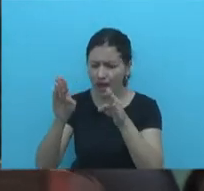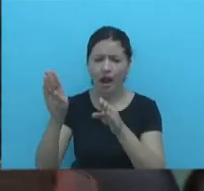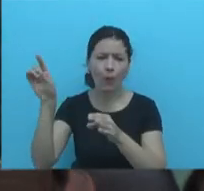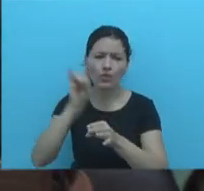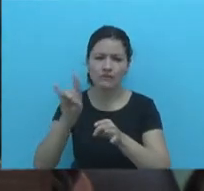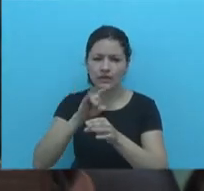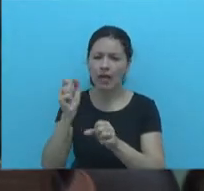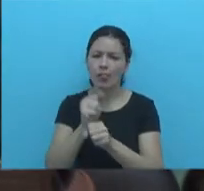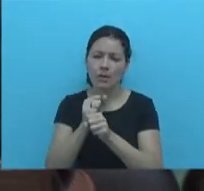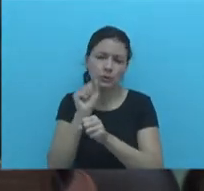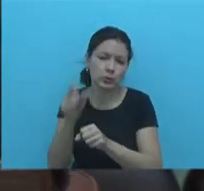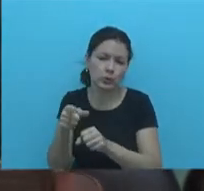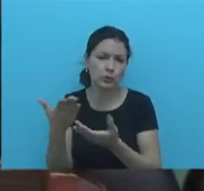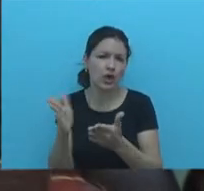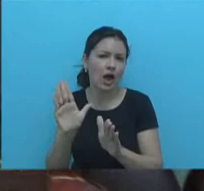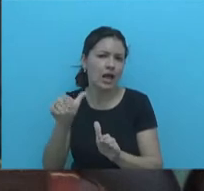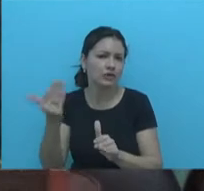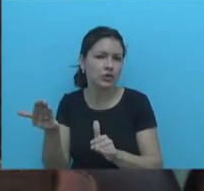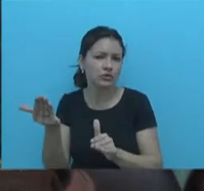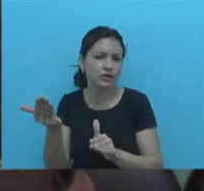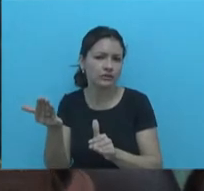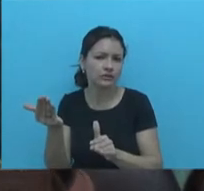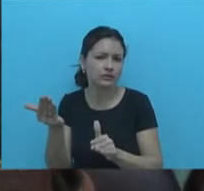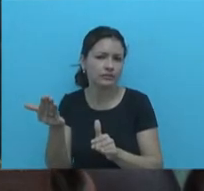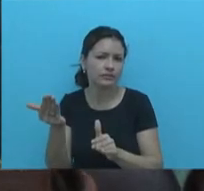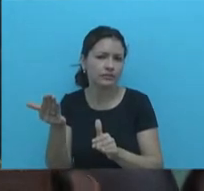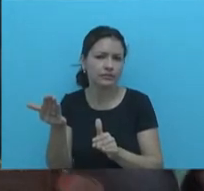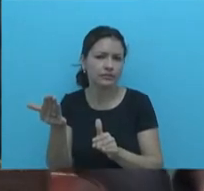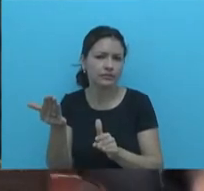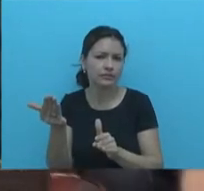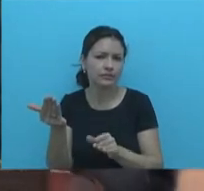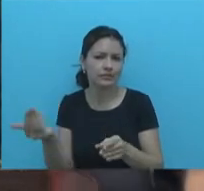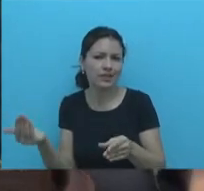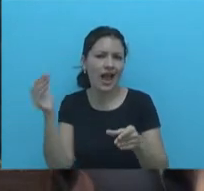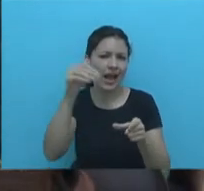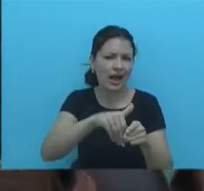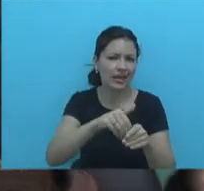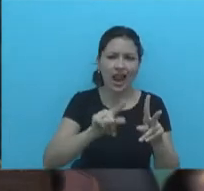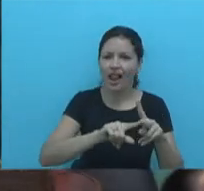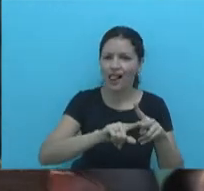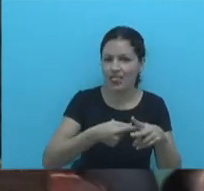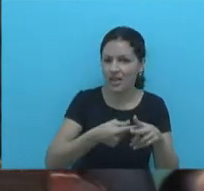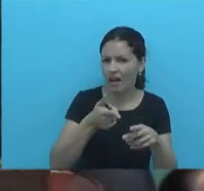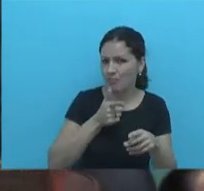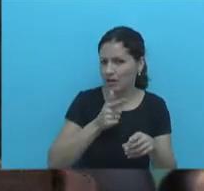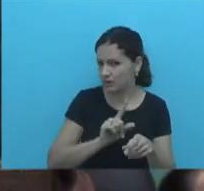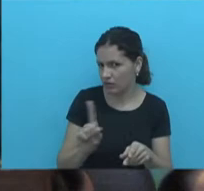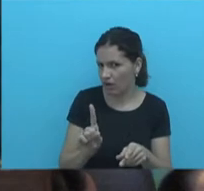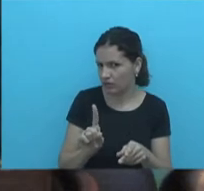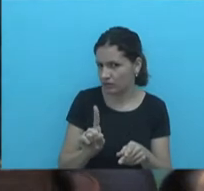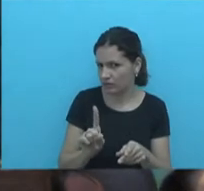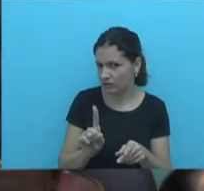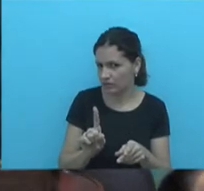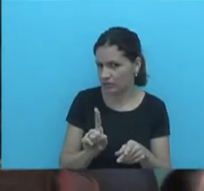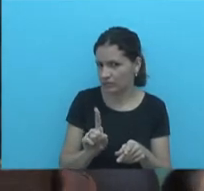estudiarla. Por lo que no podríamos decir que tendría que estar la misma cantidad de estudiantes en los talleres. O sea, tendría que ser